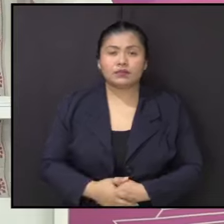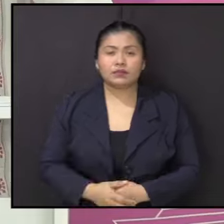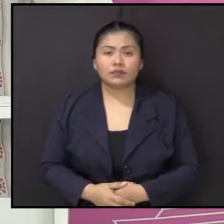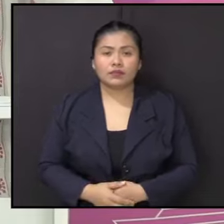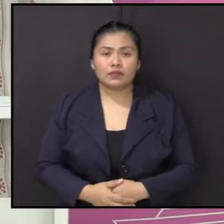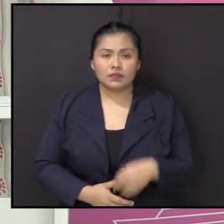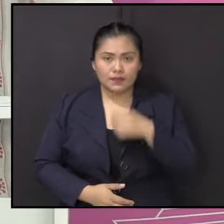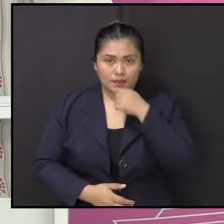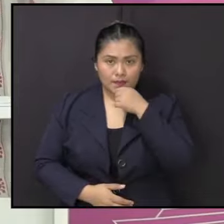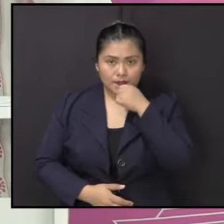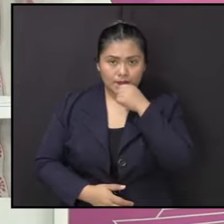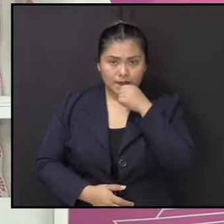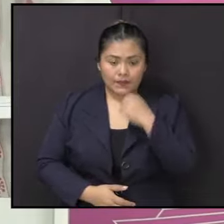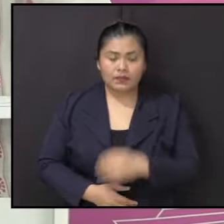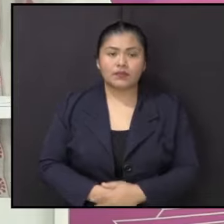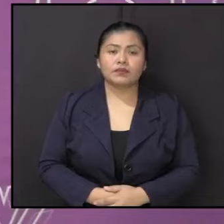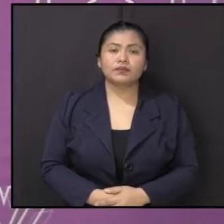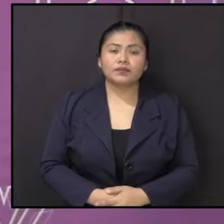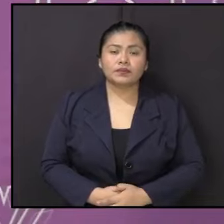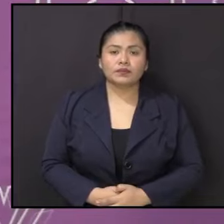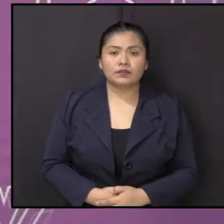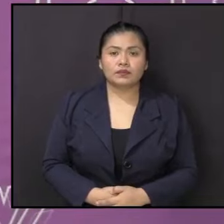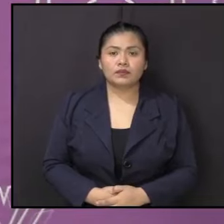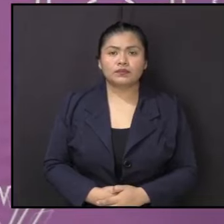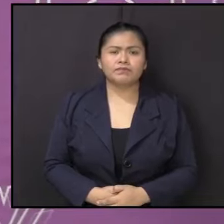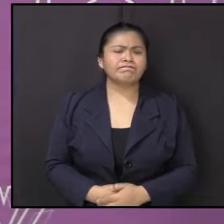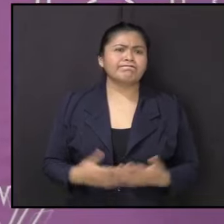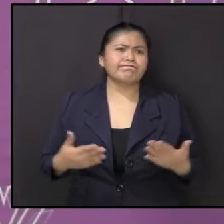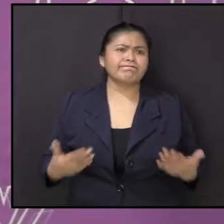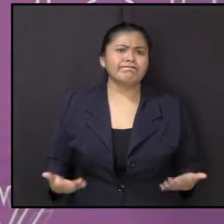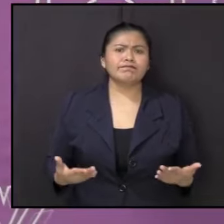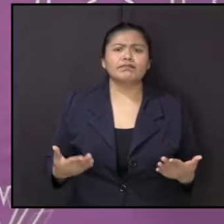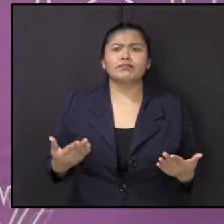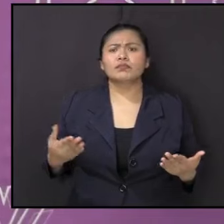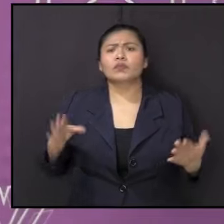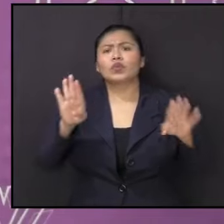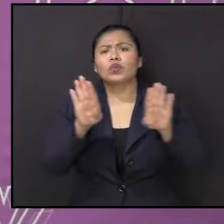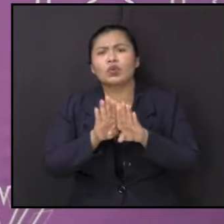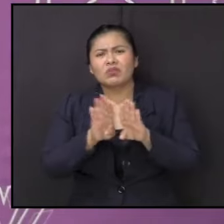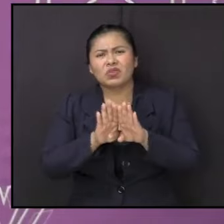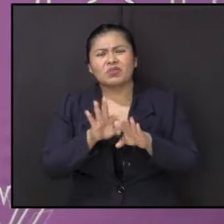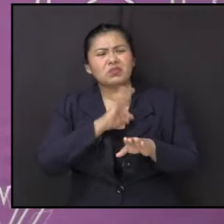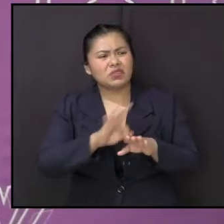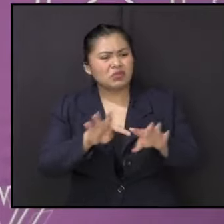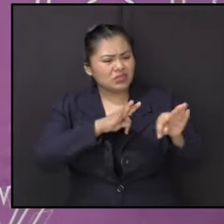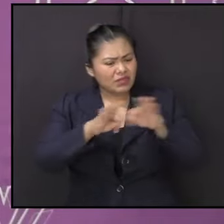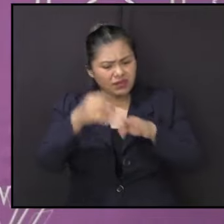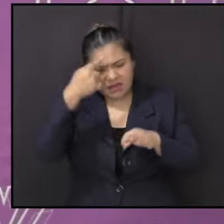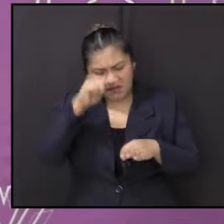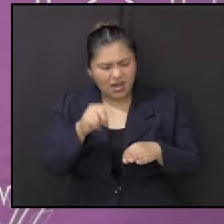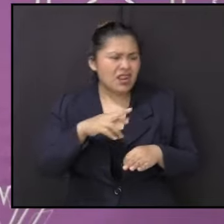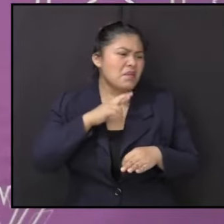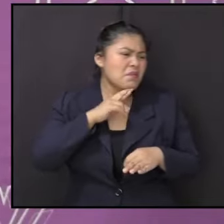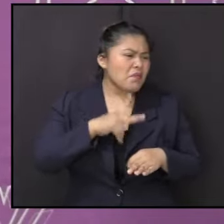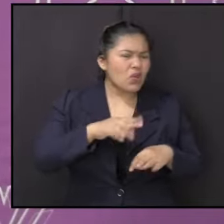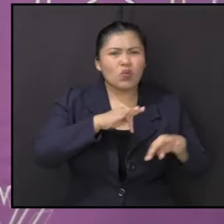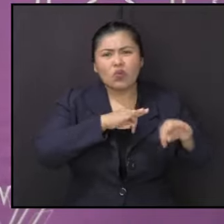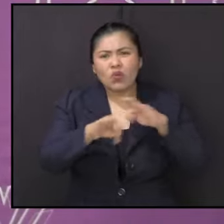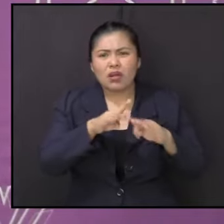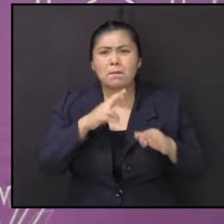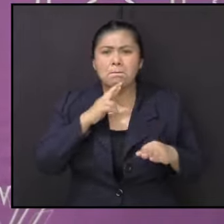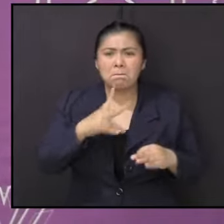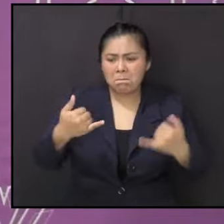candidata. Adelante, candidata Movimiento Ciudadano. ¿Cómo podemos trabajar para que podamos tener mayores empleos, para que podamos tener un desarrollo de